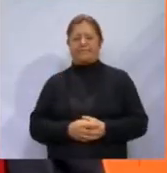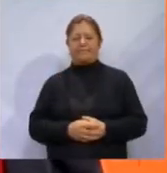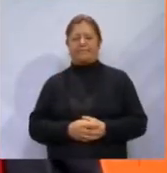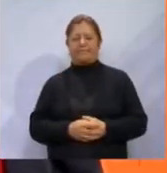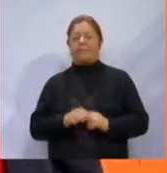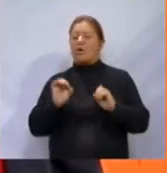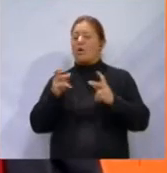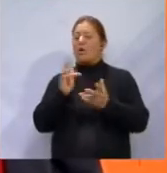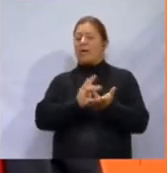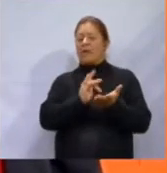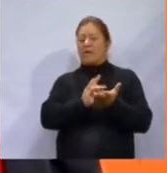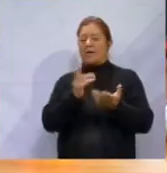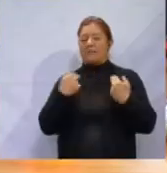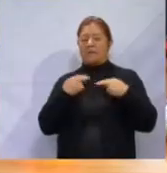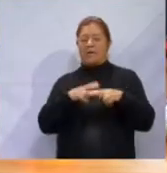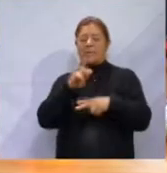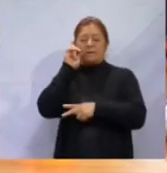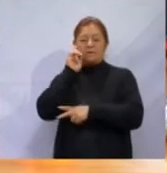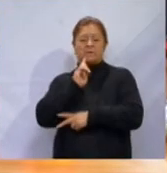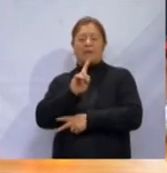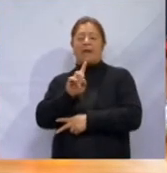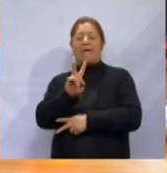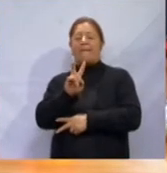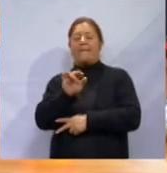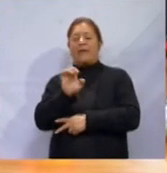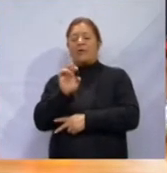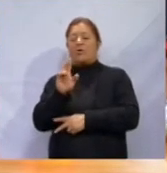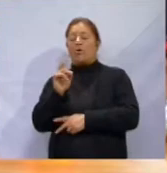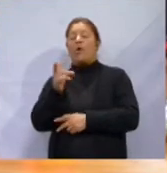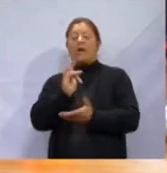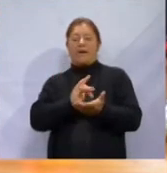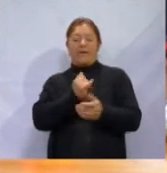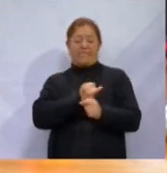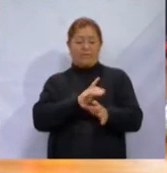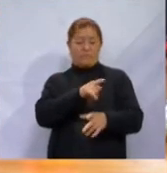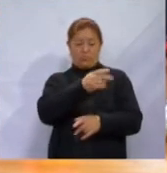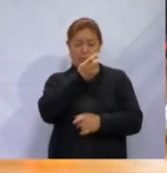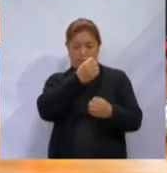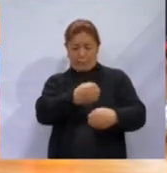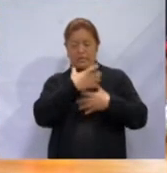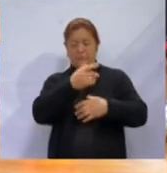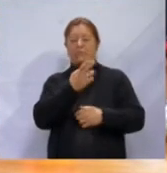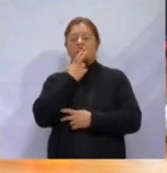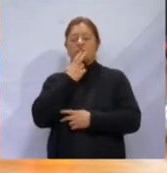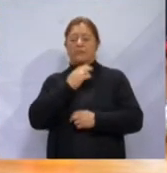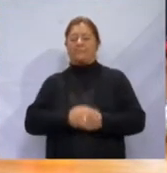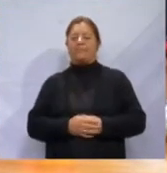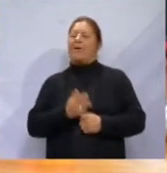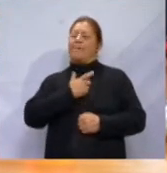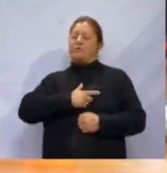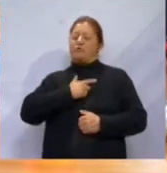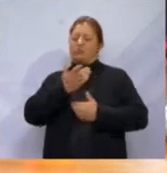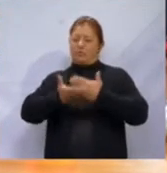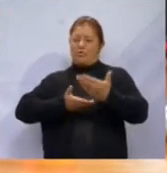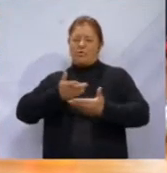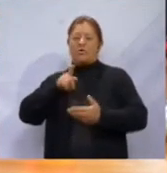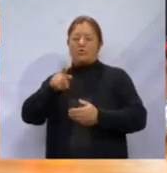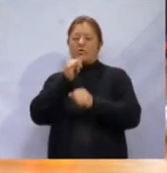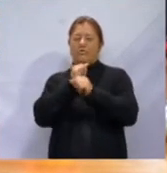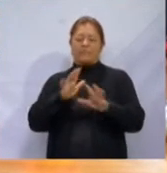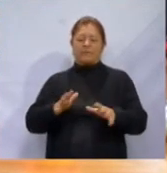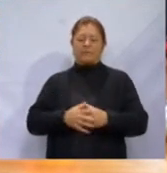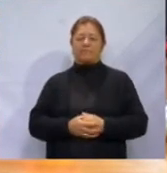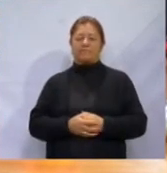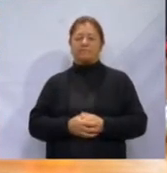Ok, muchas gracias, maestra Vero. Esta información que me has dado ha sido muy útil. Me dio mucho gusto compartir contigo esta